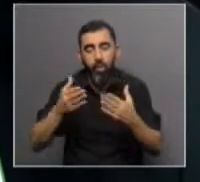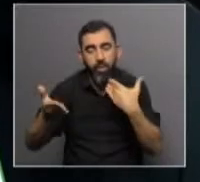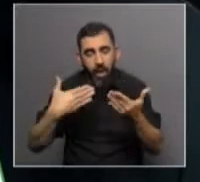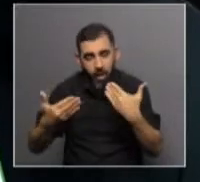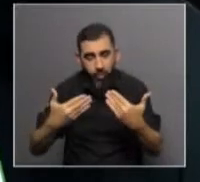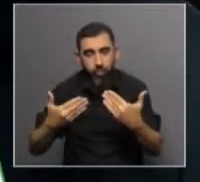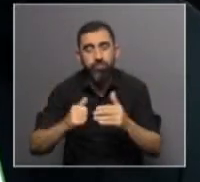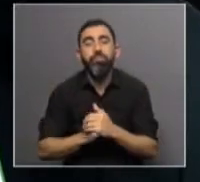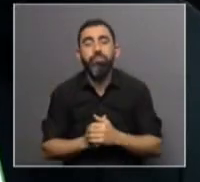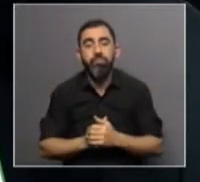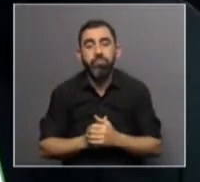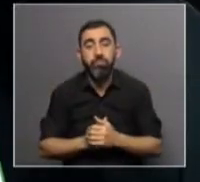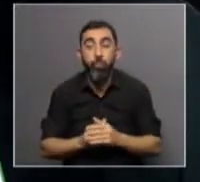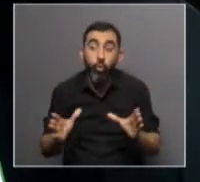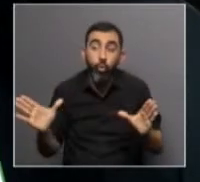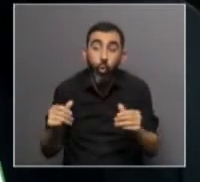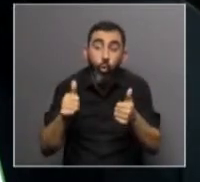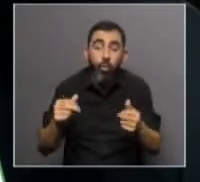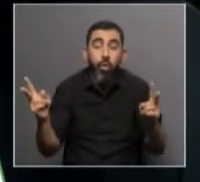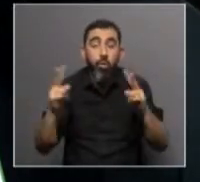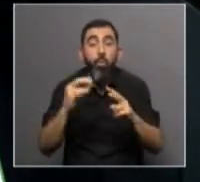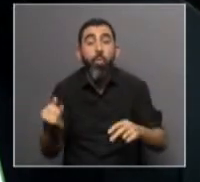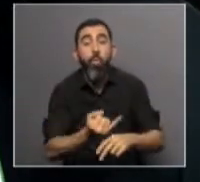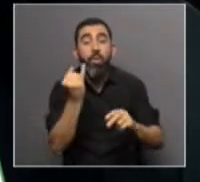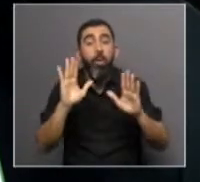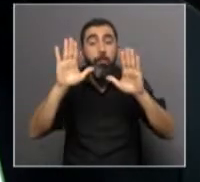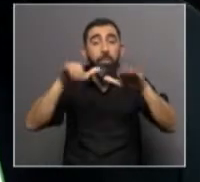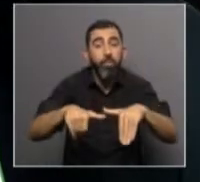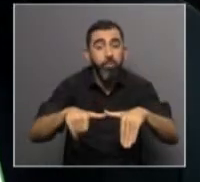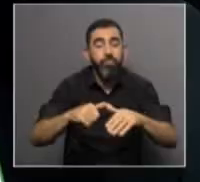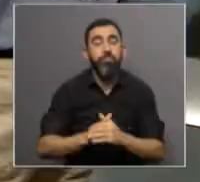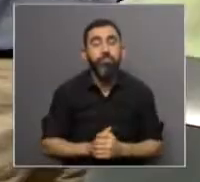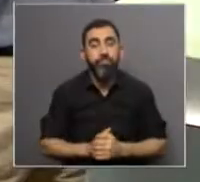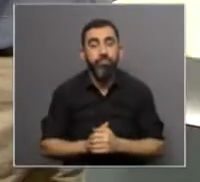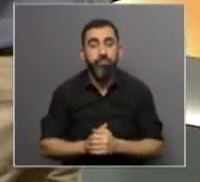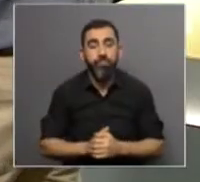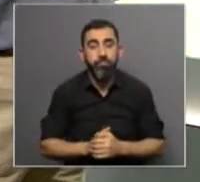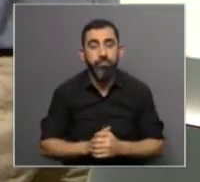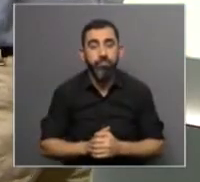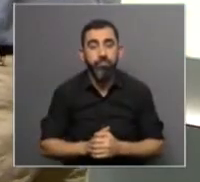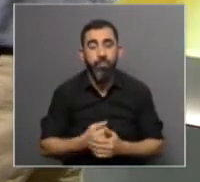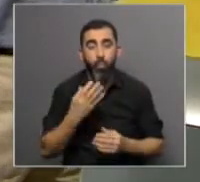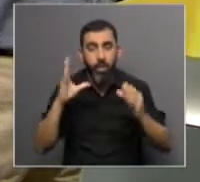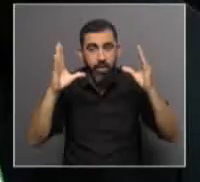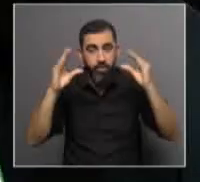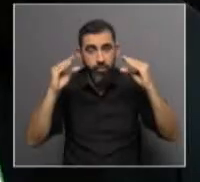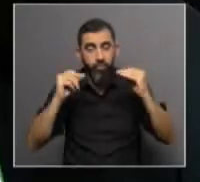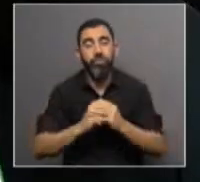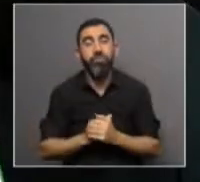y bueno, si todo sale bien, nos veremos el Día del Patrimonio, por allá por Sauce. Hasta luego, buenas noches.